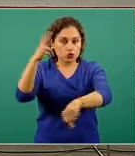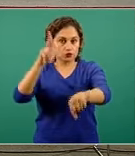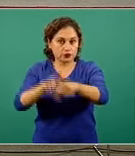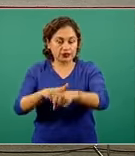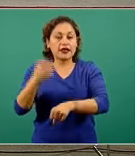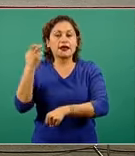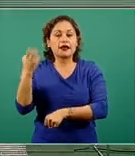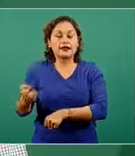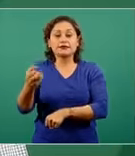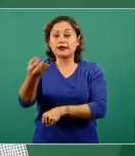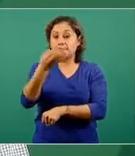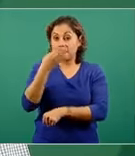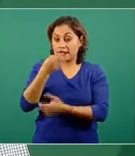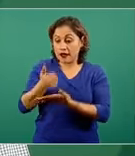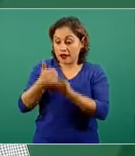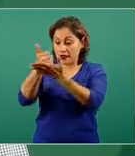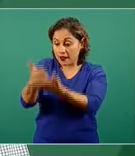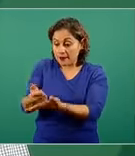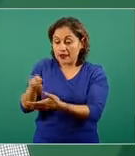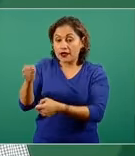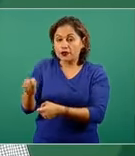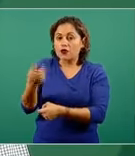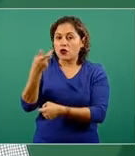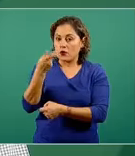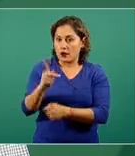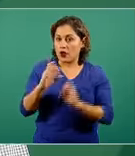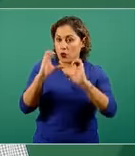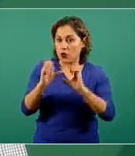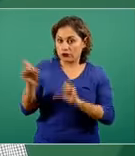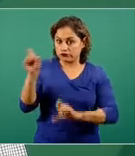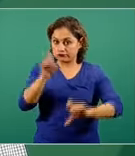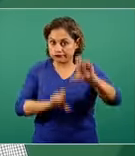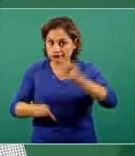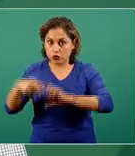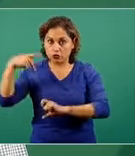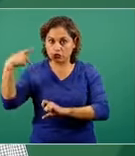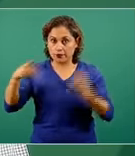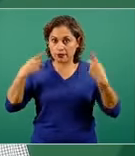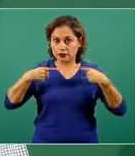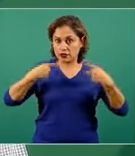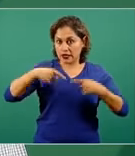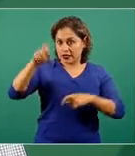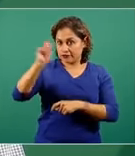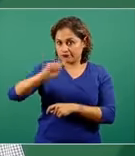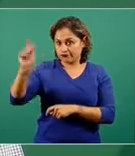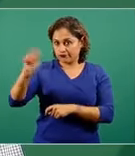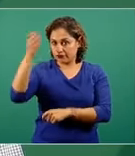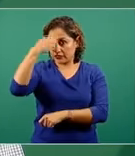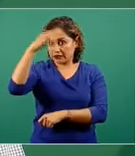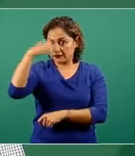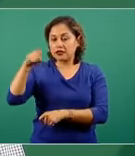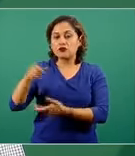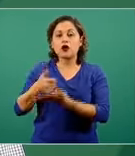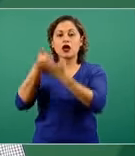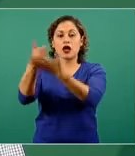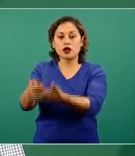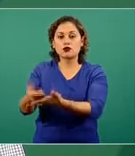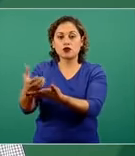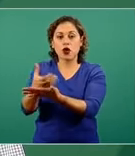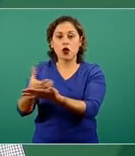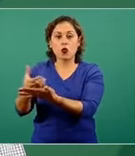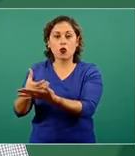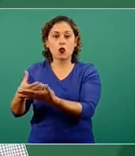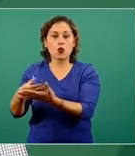medicamento, con dosis también muy definidas por los especialistas, va a generar sí una mejoría en la